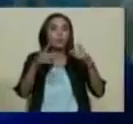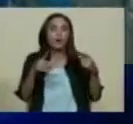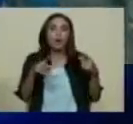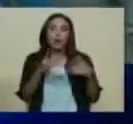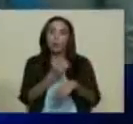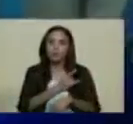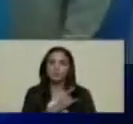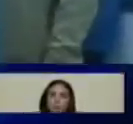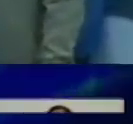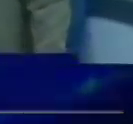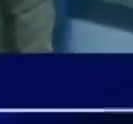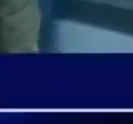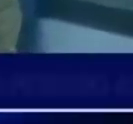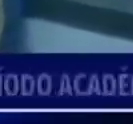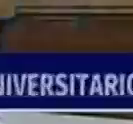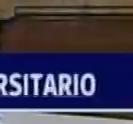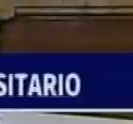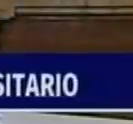Correcto. Nosotros tenemos